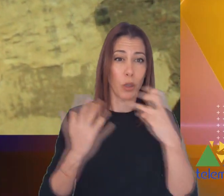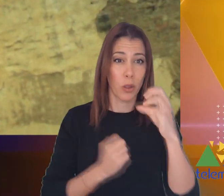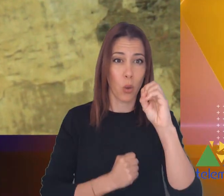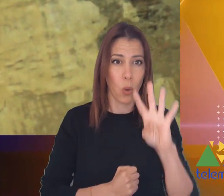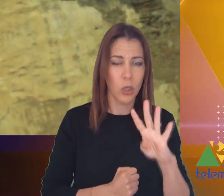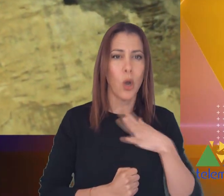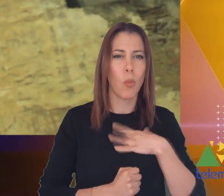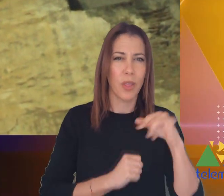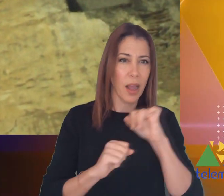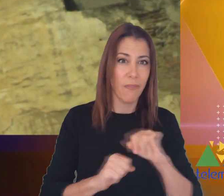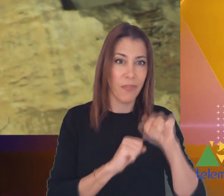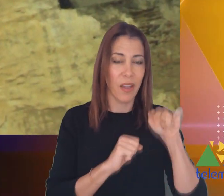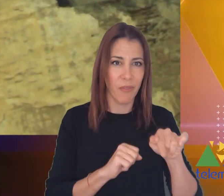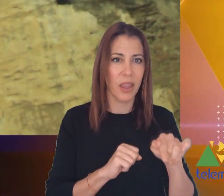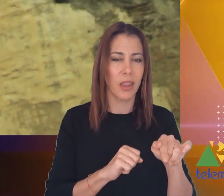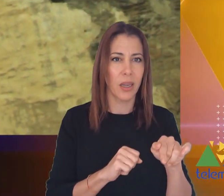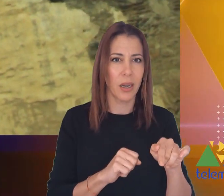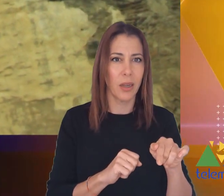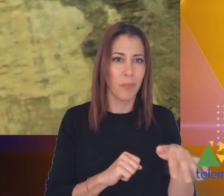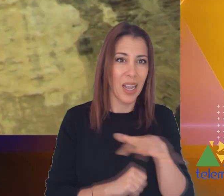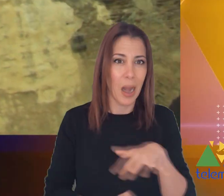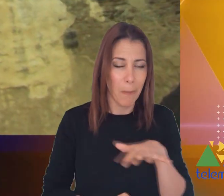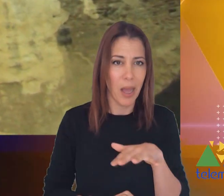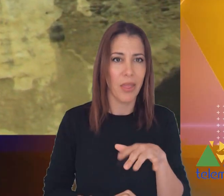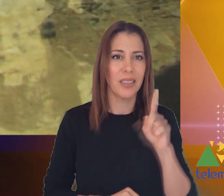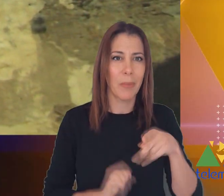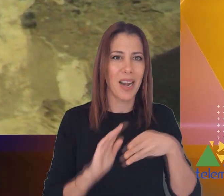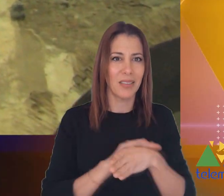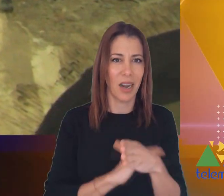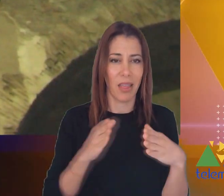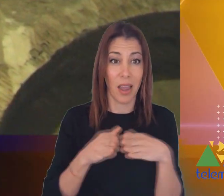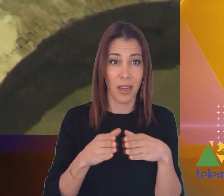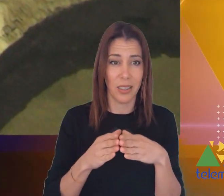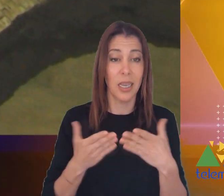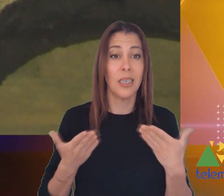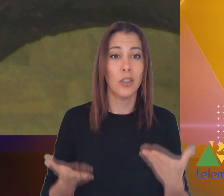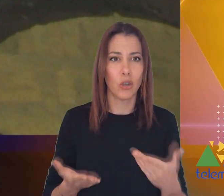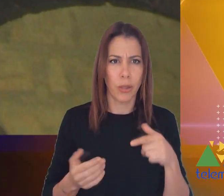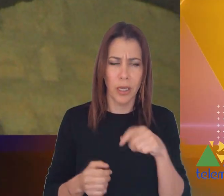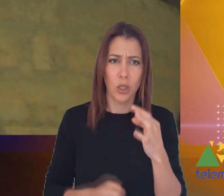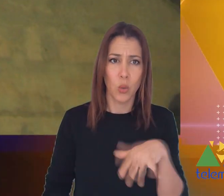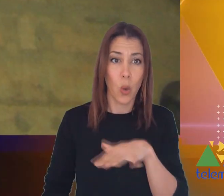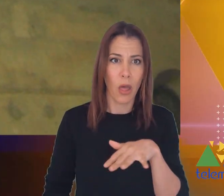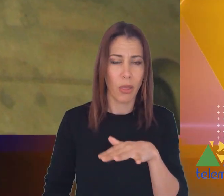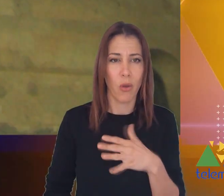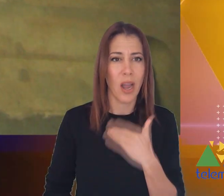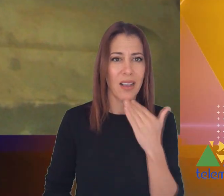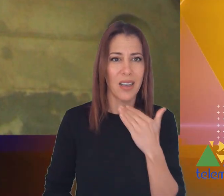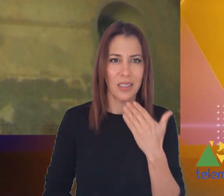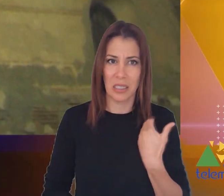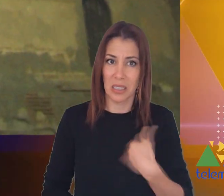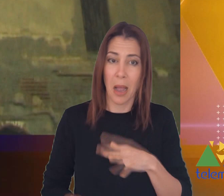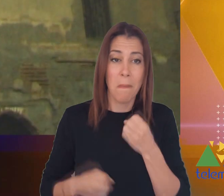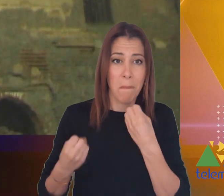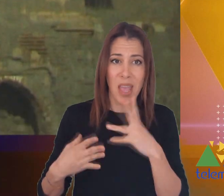1804, pudieran defender la plaza y la entrada a la iglesia. Es una zona que ha quedado pues prácticamente